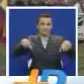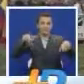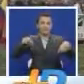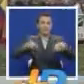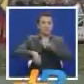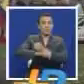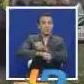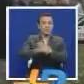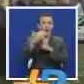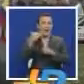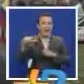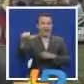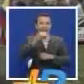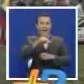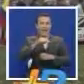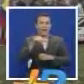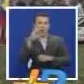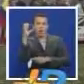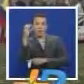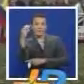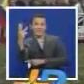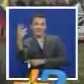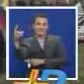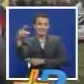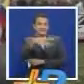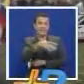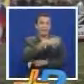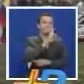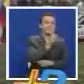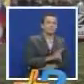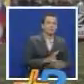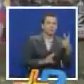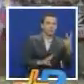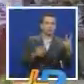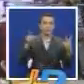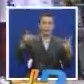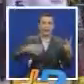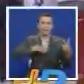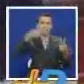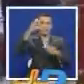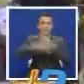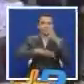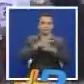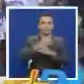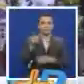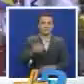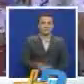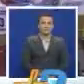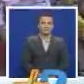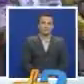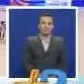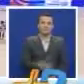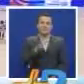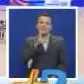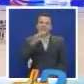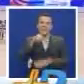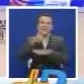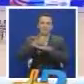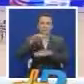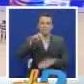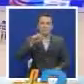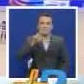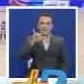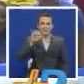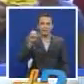fútbol de salón en el evento realizado en nuestro país. Vamos a la crónica. Las jugadoras dirigidas por el profesor Mario González